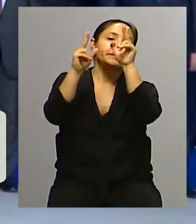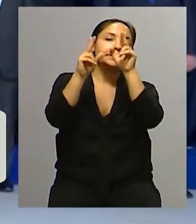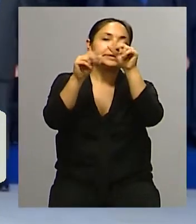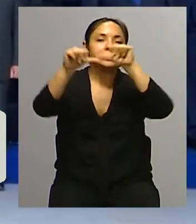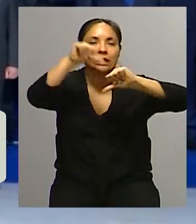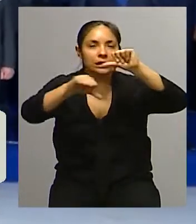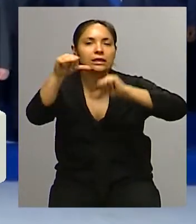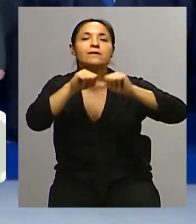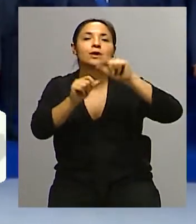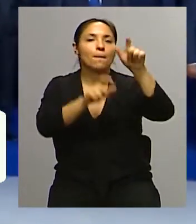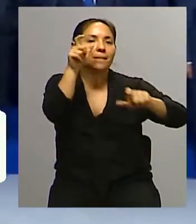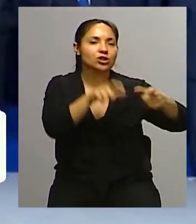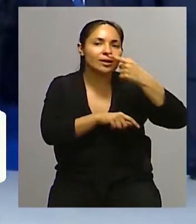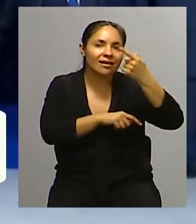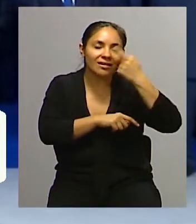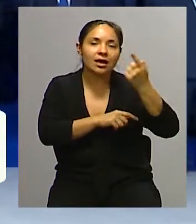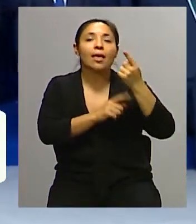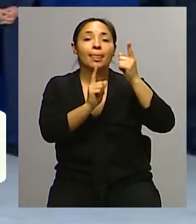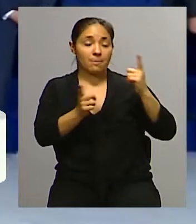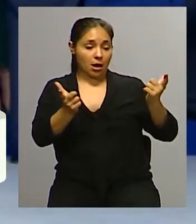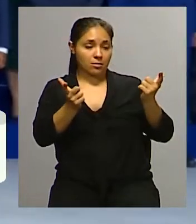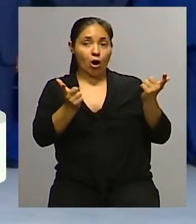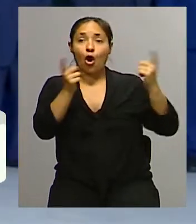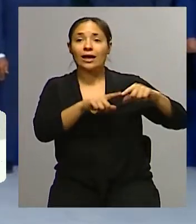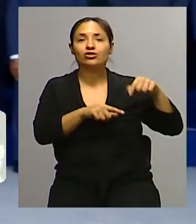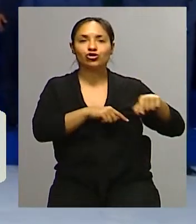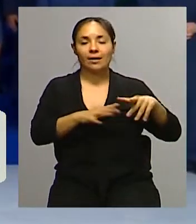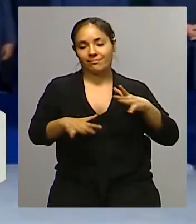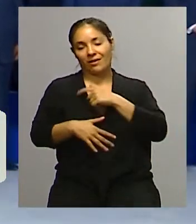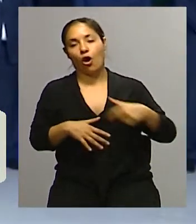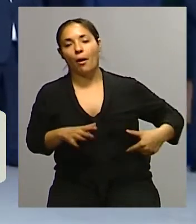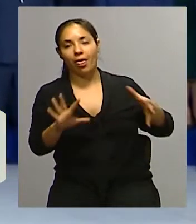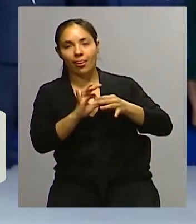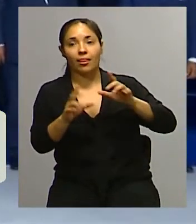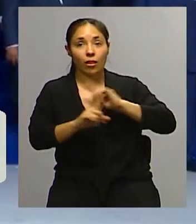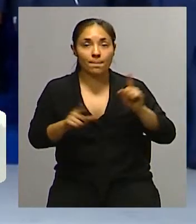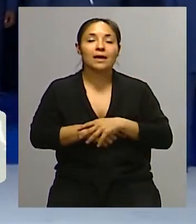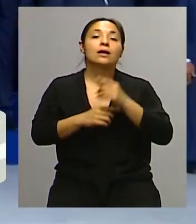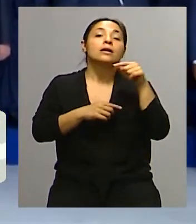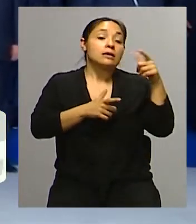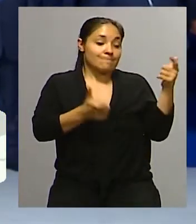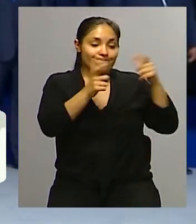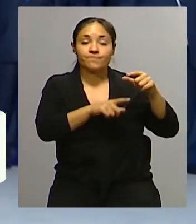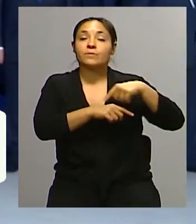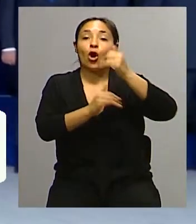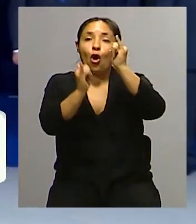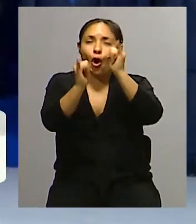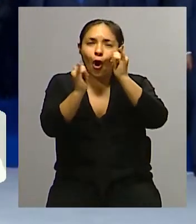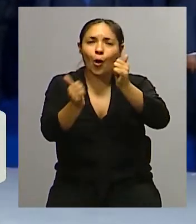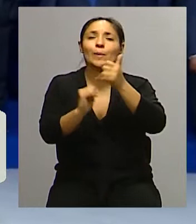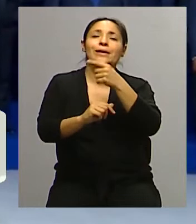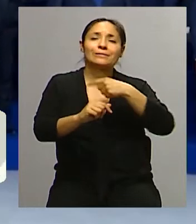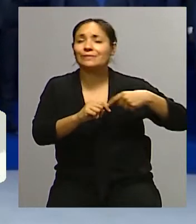partes interesadas, organizaciones no gubernamentales, juventudes, distintos espacios que